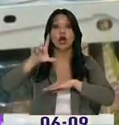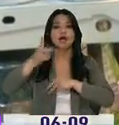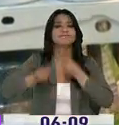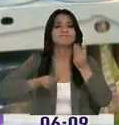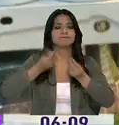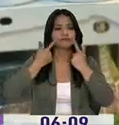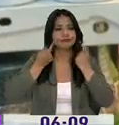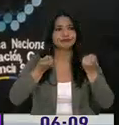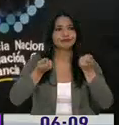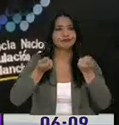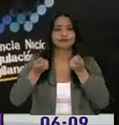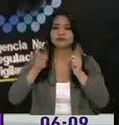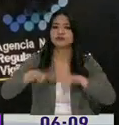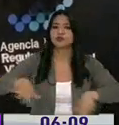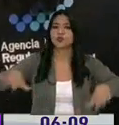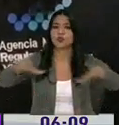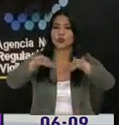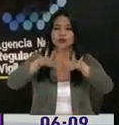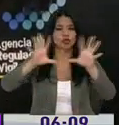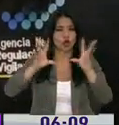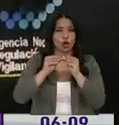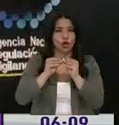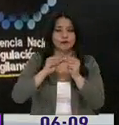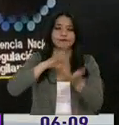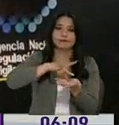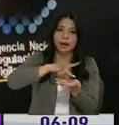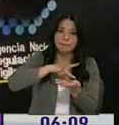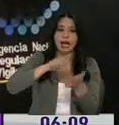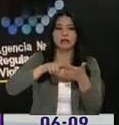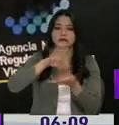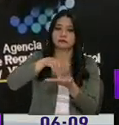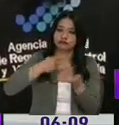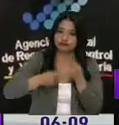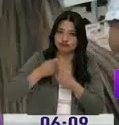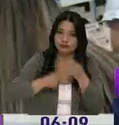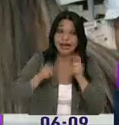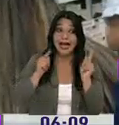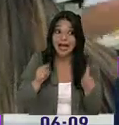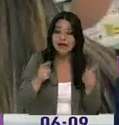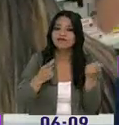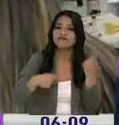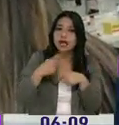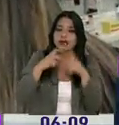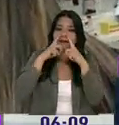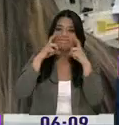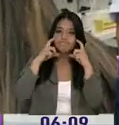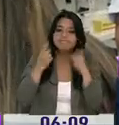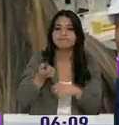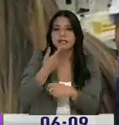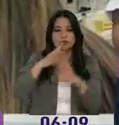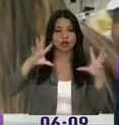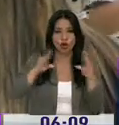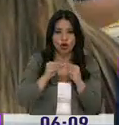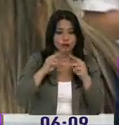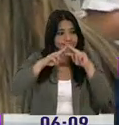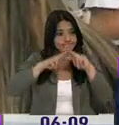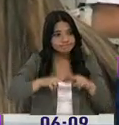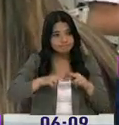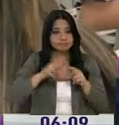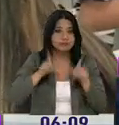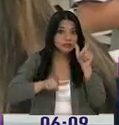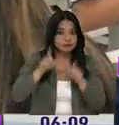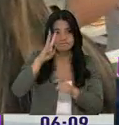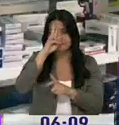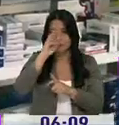operativos de control en toda la ciudad, en farmacias, centros comerciales en donde se distribuyen medicamentos, para verificar que no exista especulación